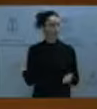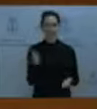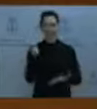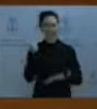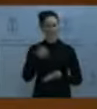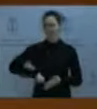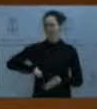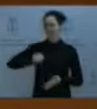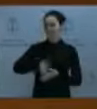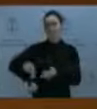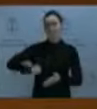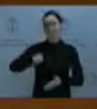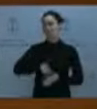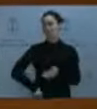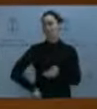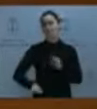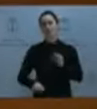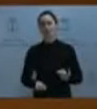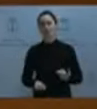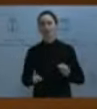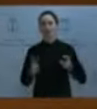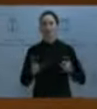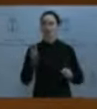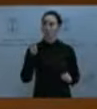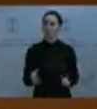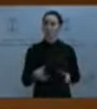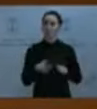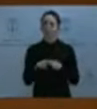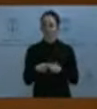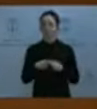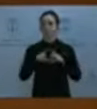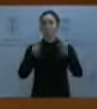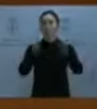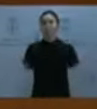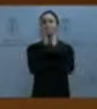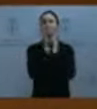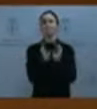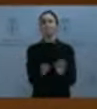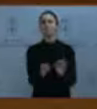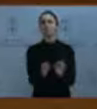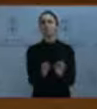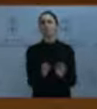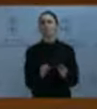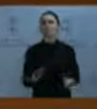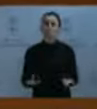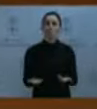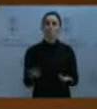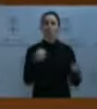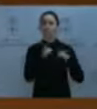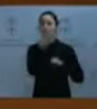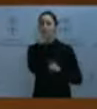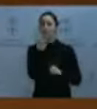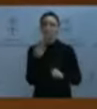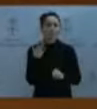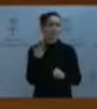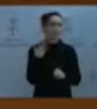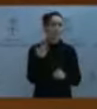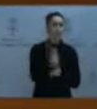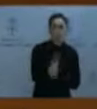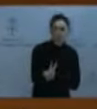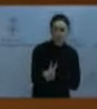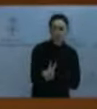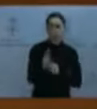pesquera asturiana. Usted decía, caben dos actitudes, la de resignación o una activamente crítica.